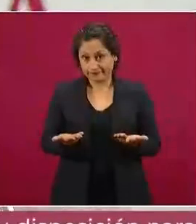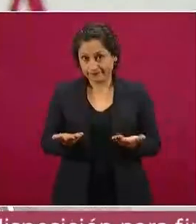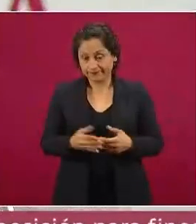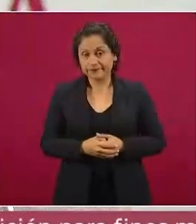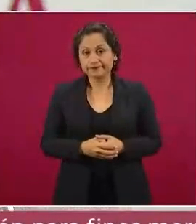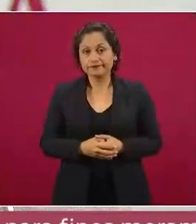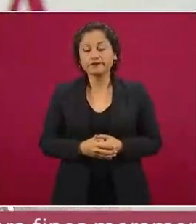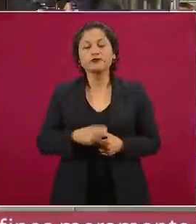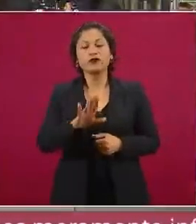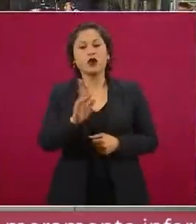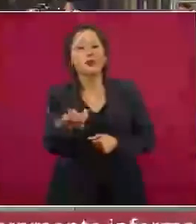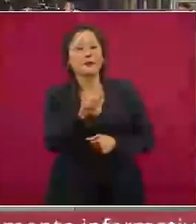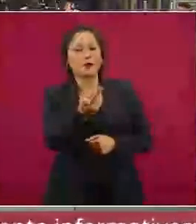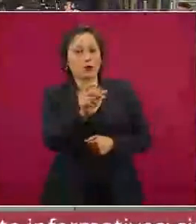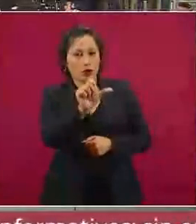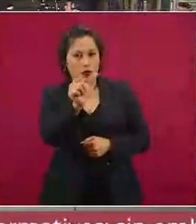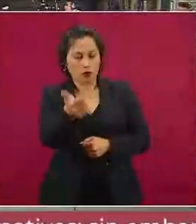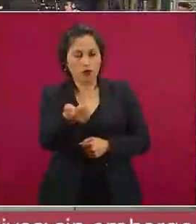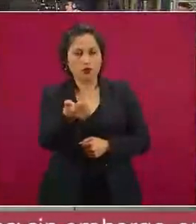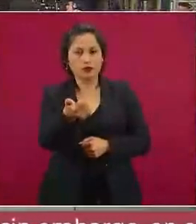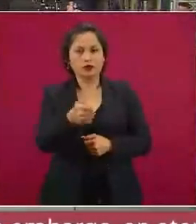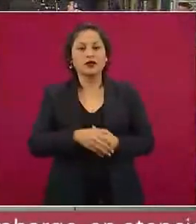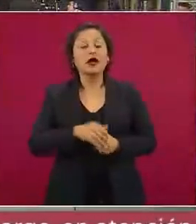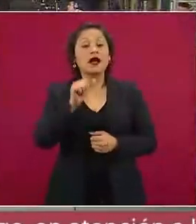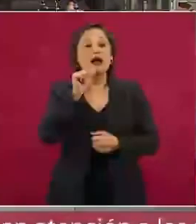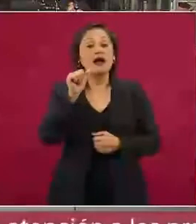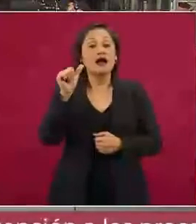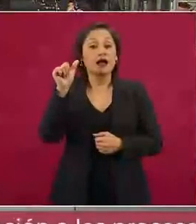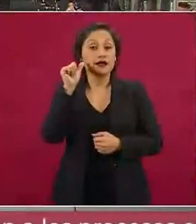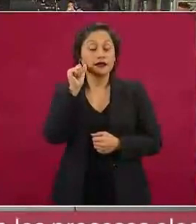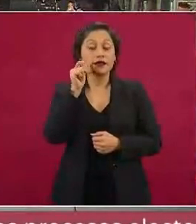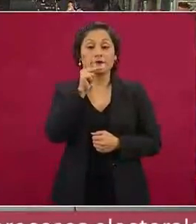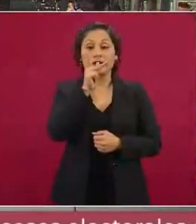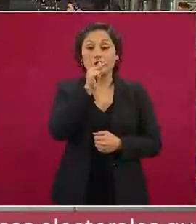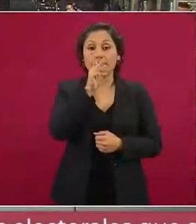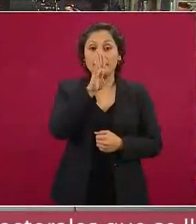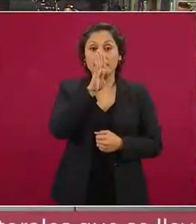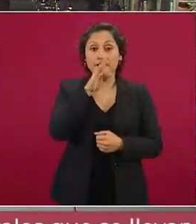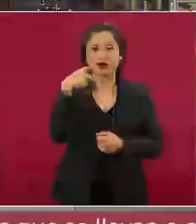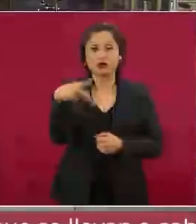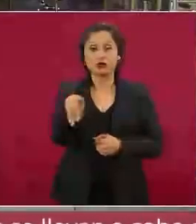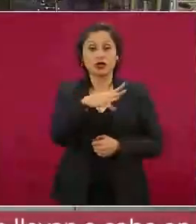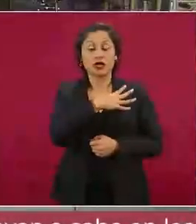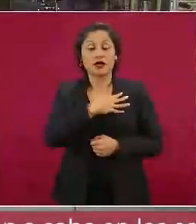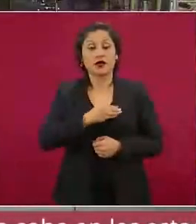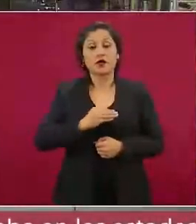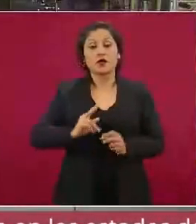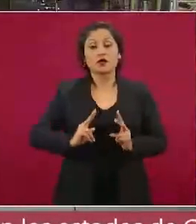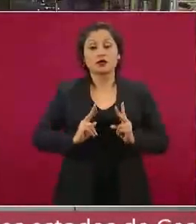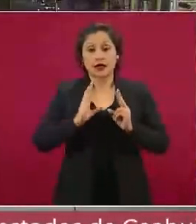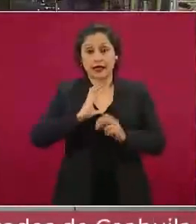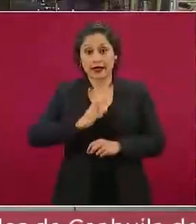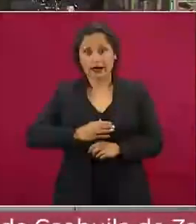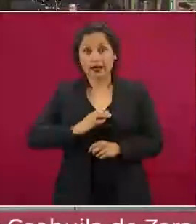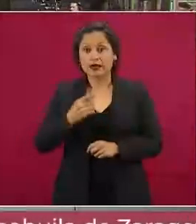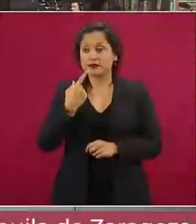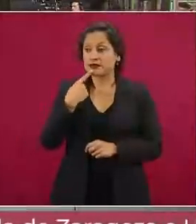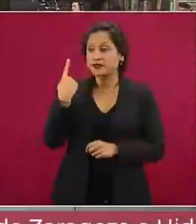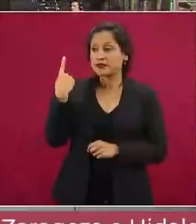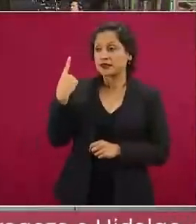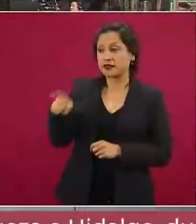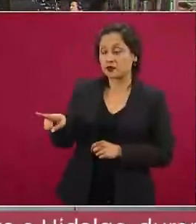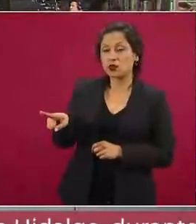La segunda pregunta, presidente. Ayer padres de familia de niños con cáncer presentaron una denuncia ante la Fiscalía en contra de usted y de